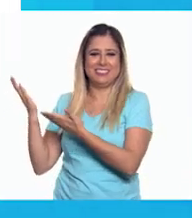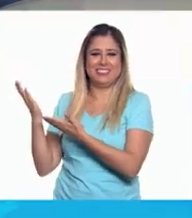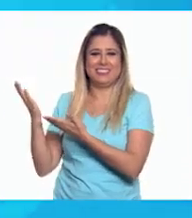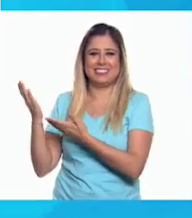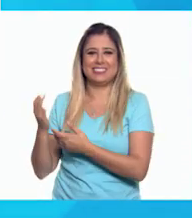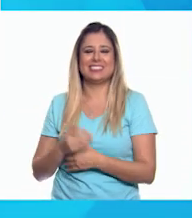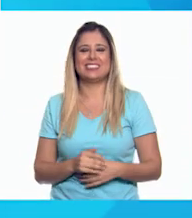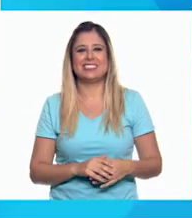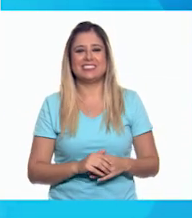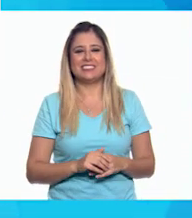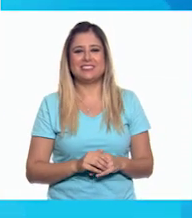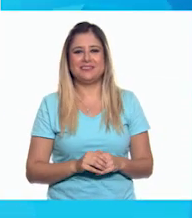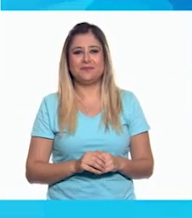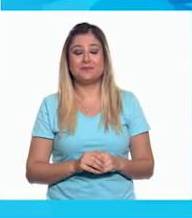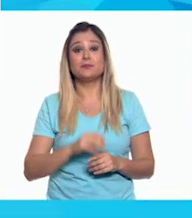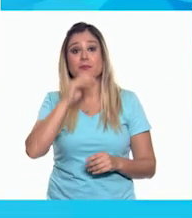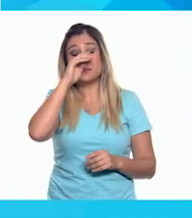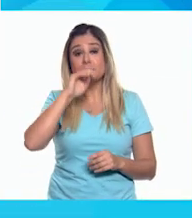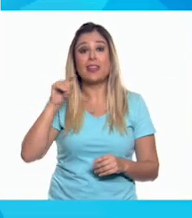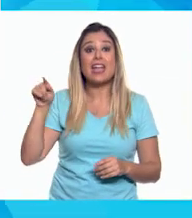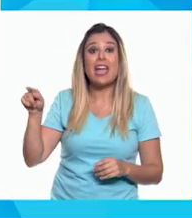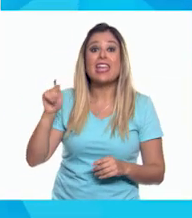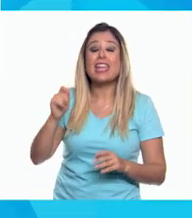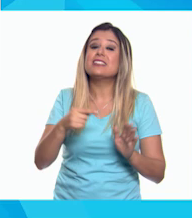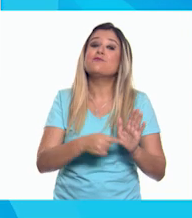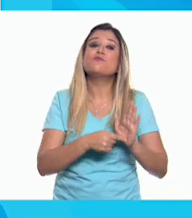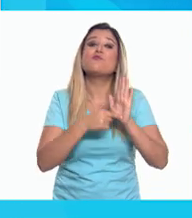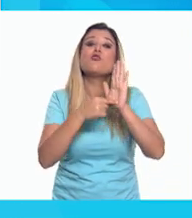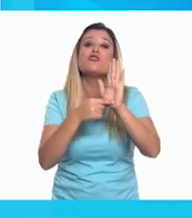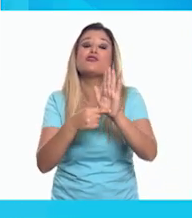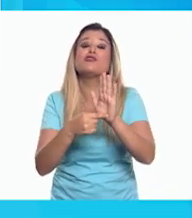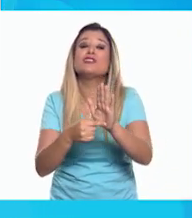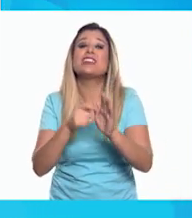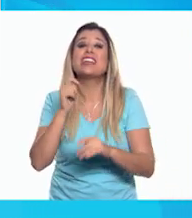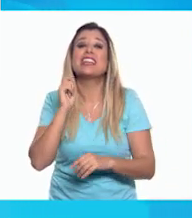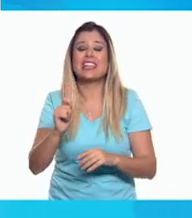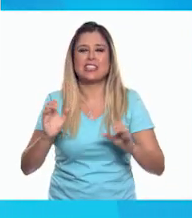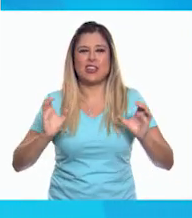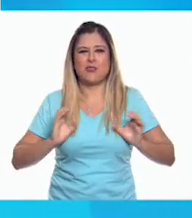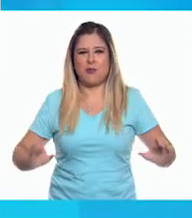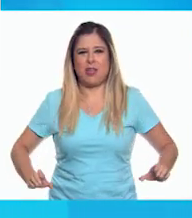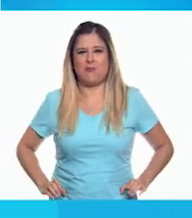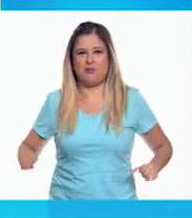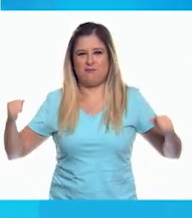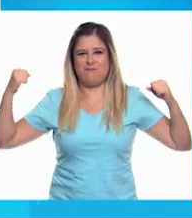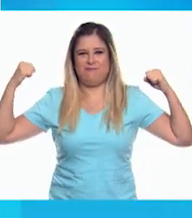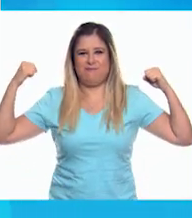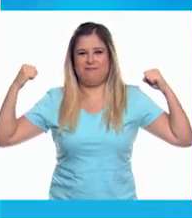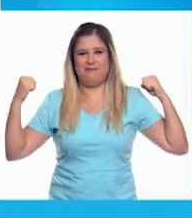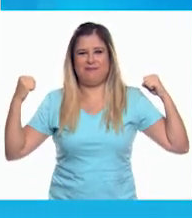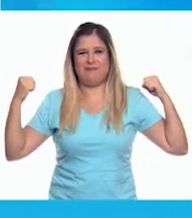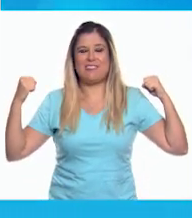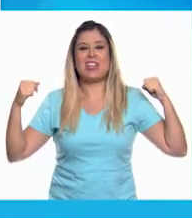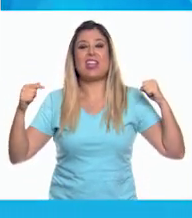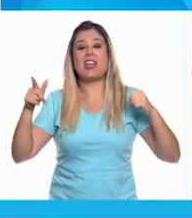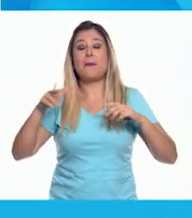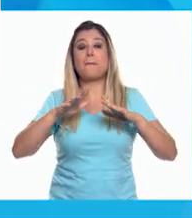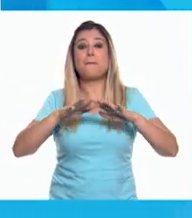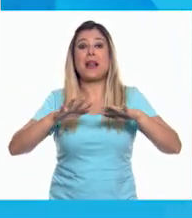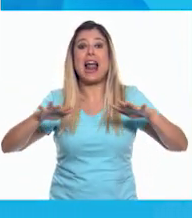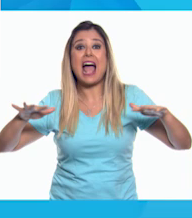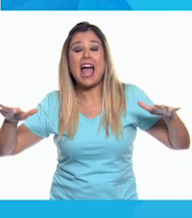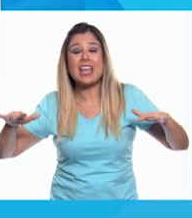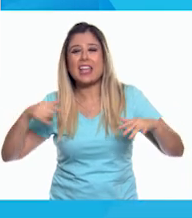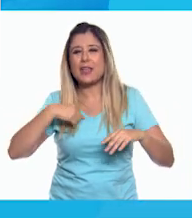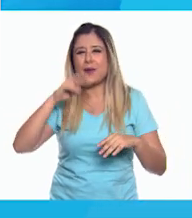otra. Aquí estoy mostrando mi poderoso físico, estamos en la playa. Y yo creo que acababa